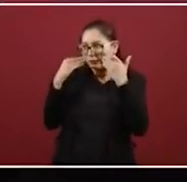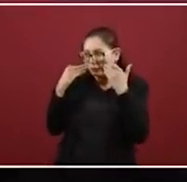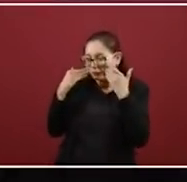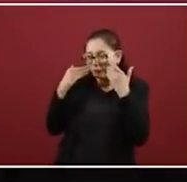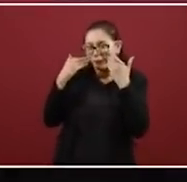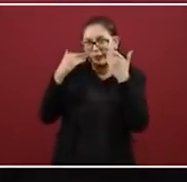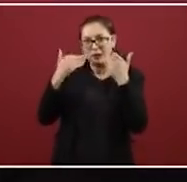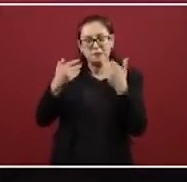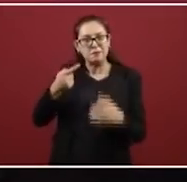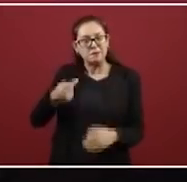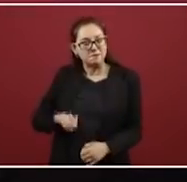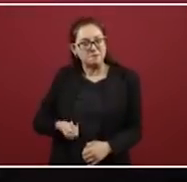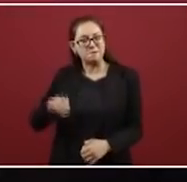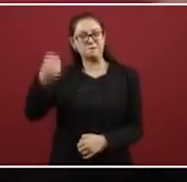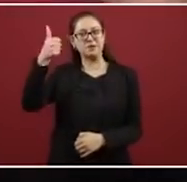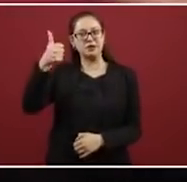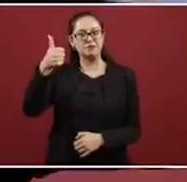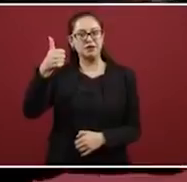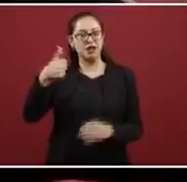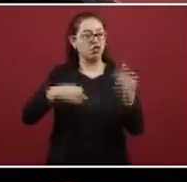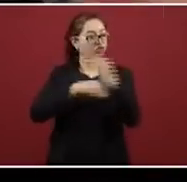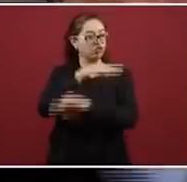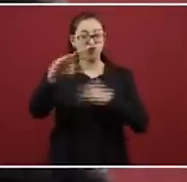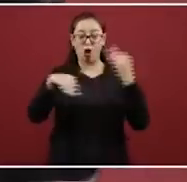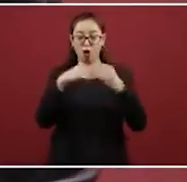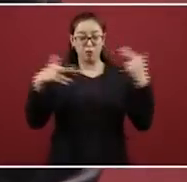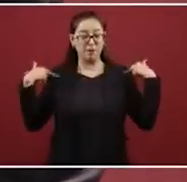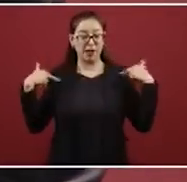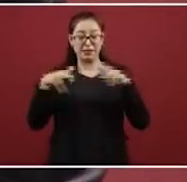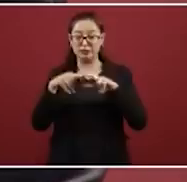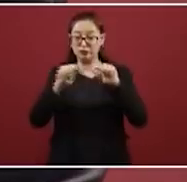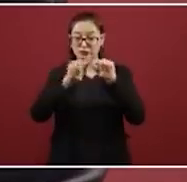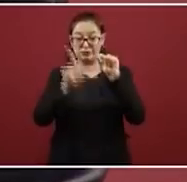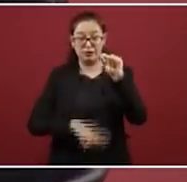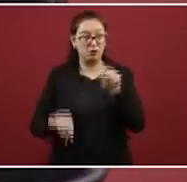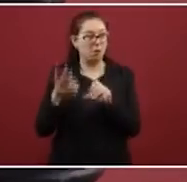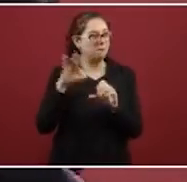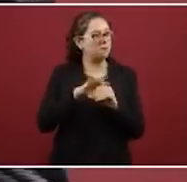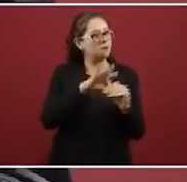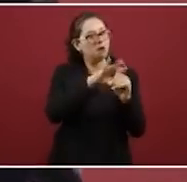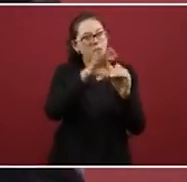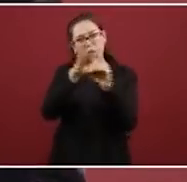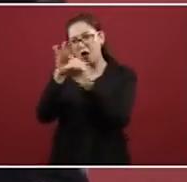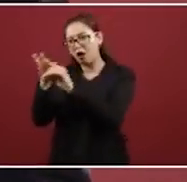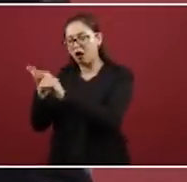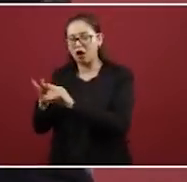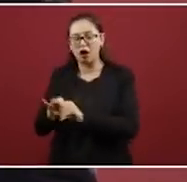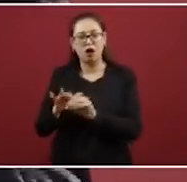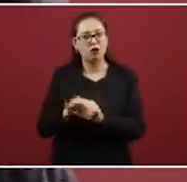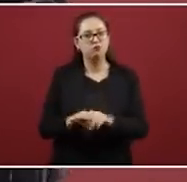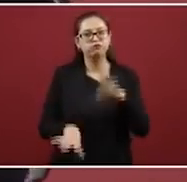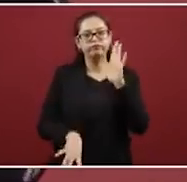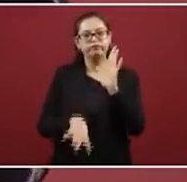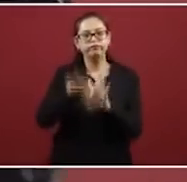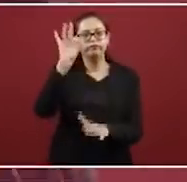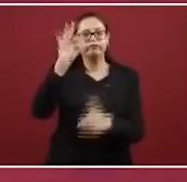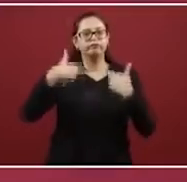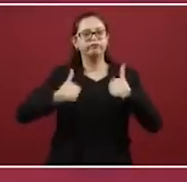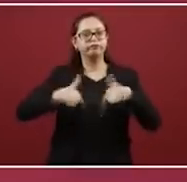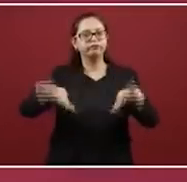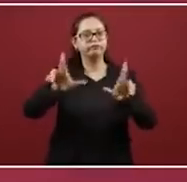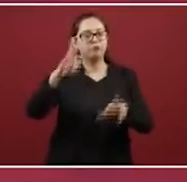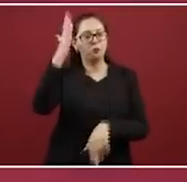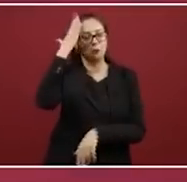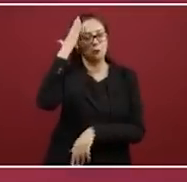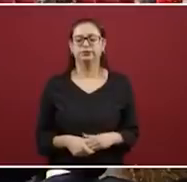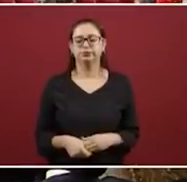elección de todos los maestros de México para ver quiénes van a ser sus